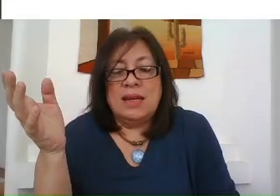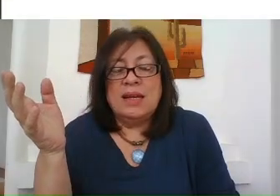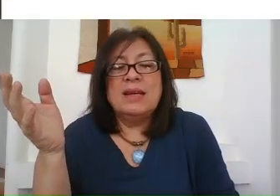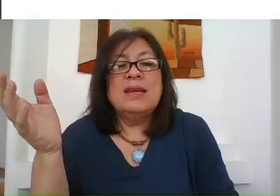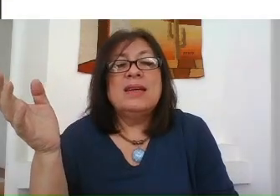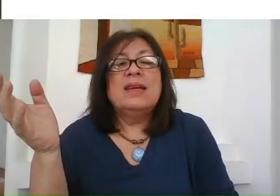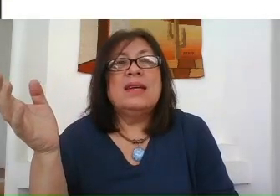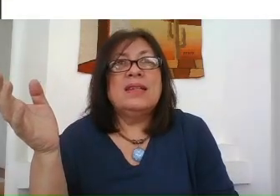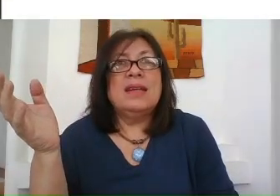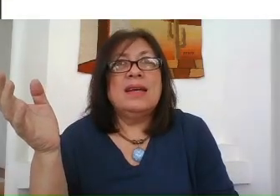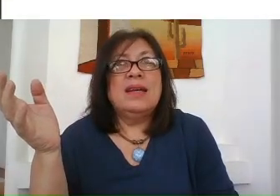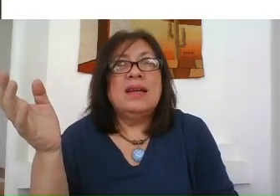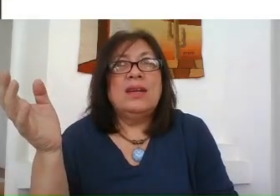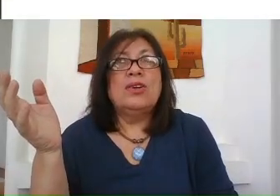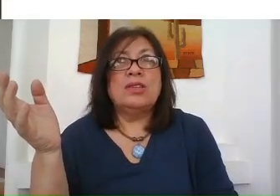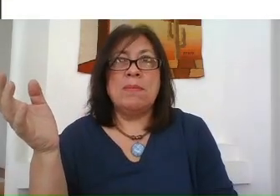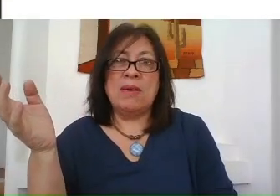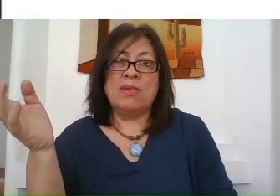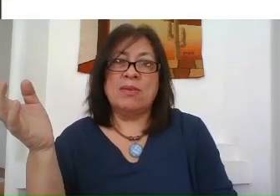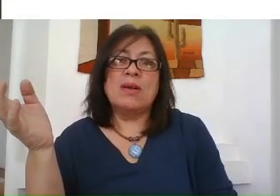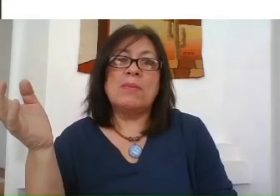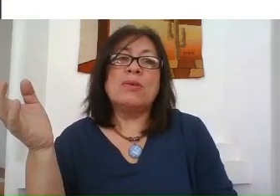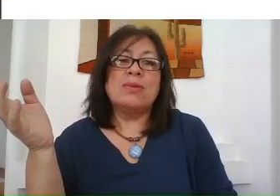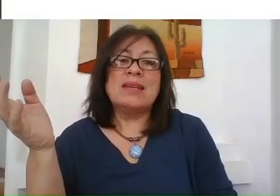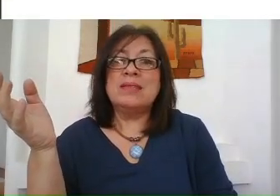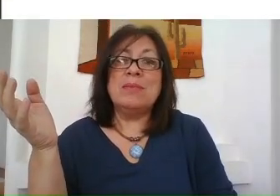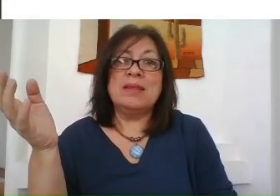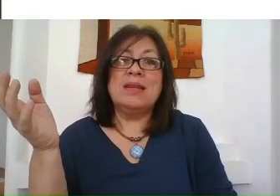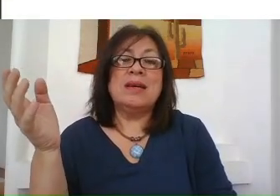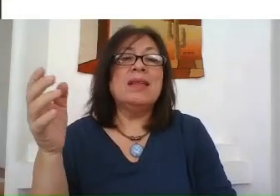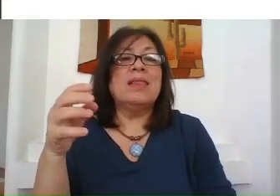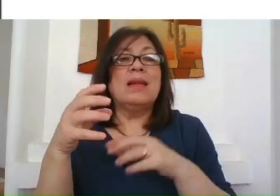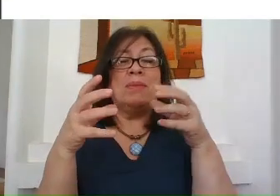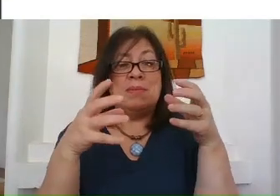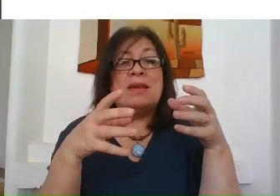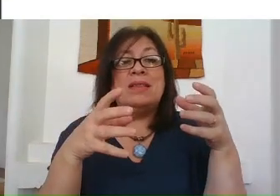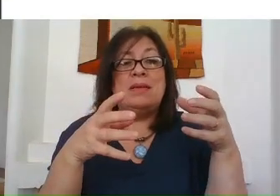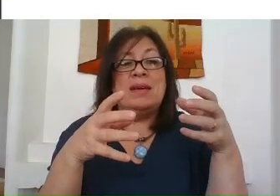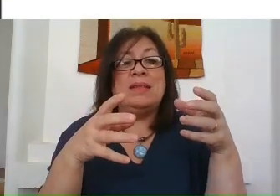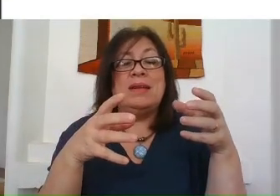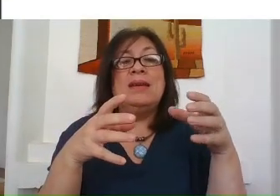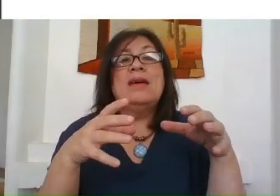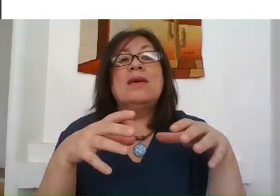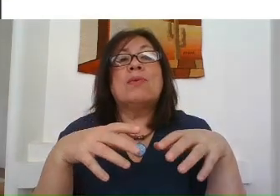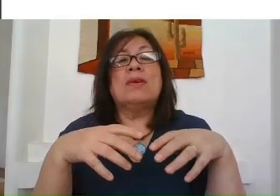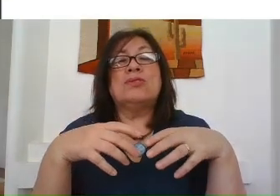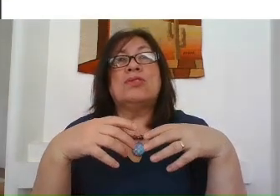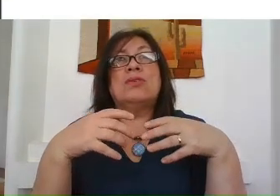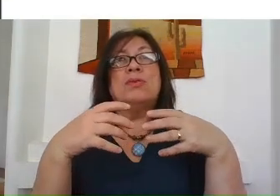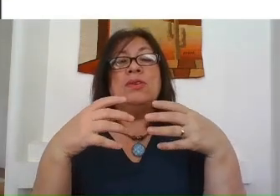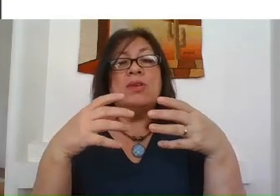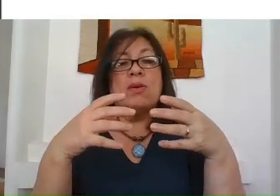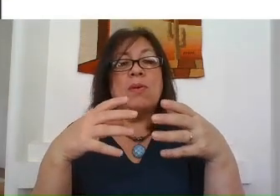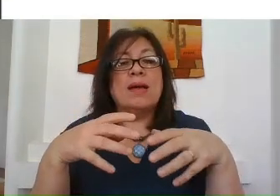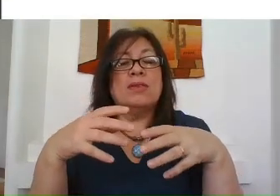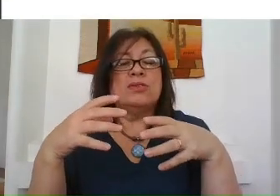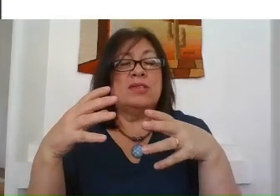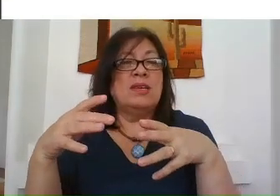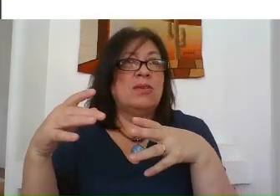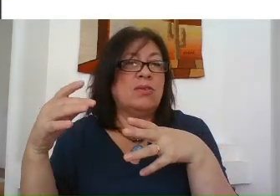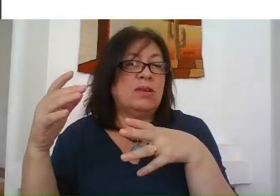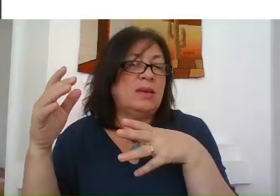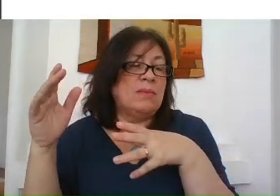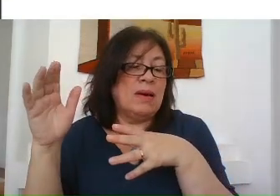que sería este, lo típico de una postura asimétrica del primer trimestre. Cuando yo tengo un niño de